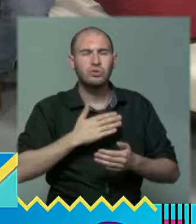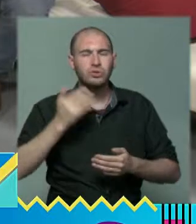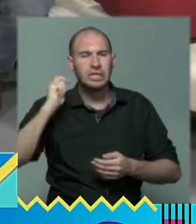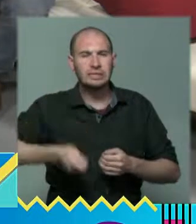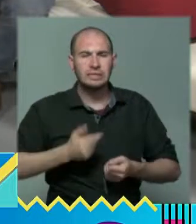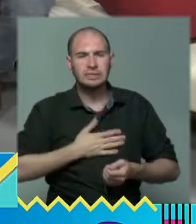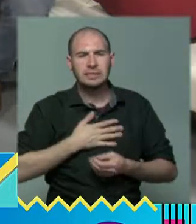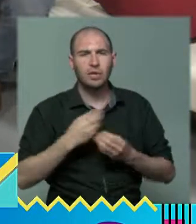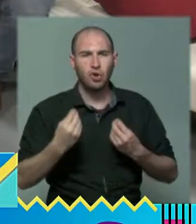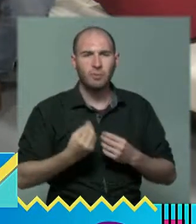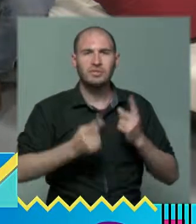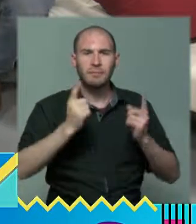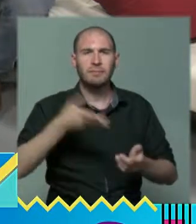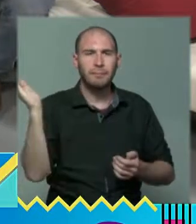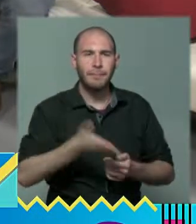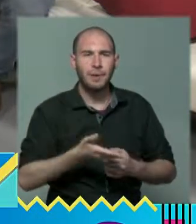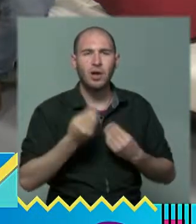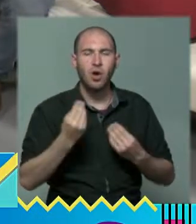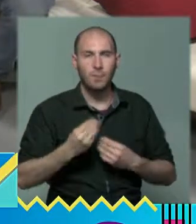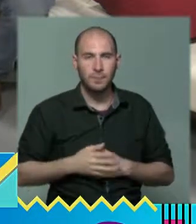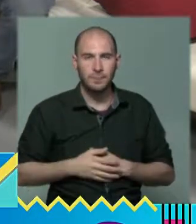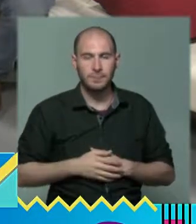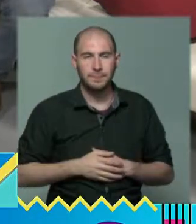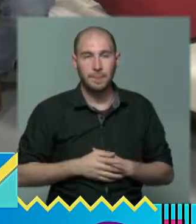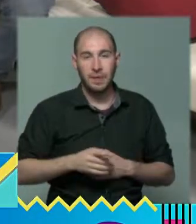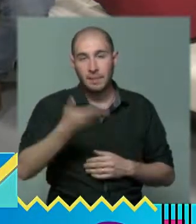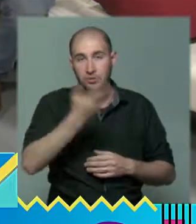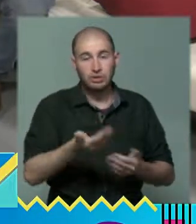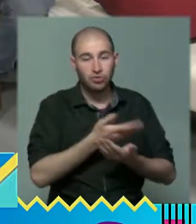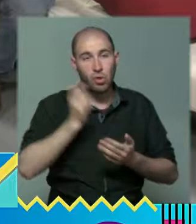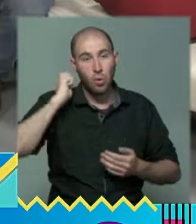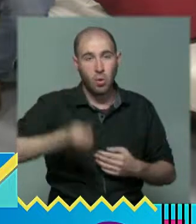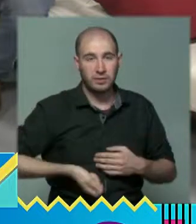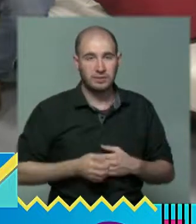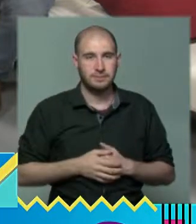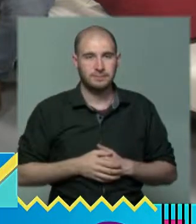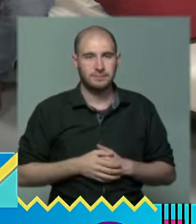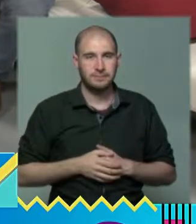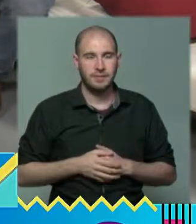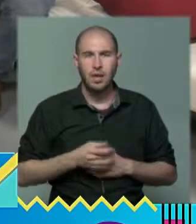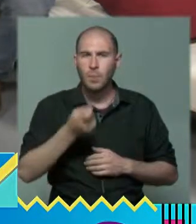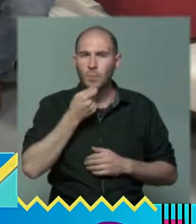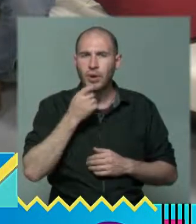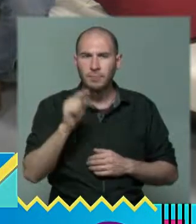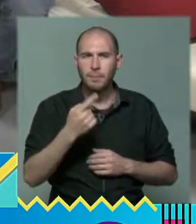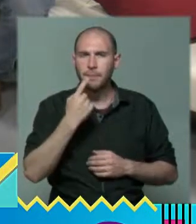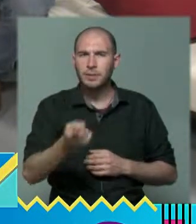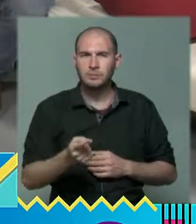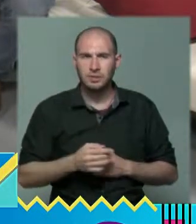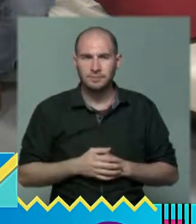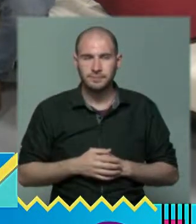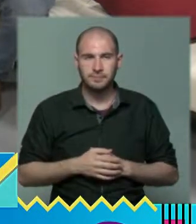agresión sexual y cuáles son las penas que damos todos como jueces, digamos. Claro. Y en el caso puntual, te quería preguntar a vos,